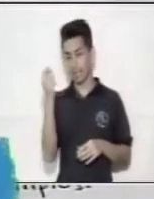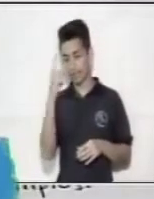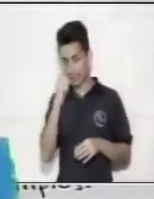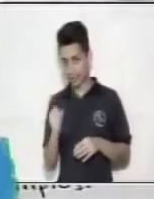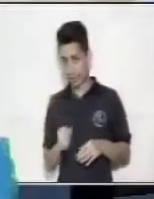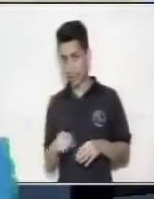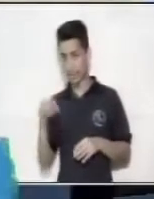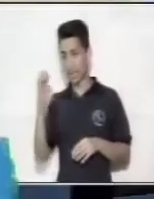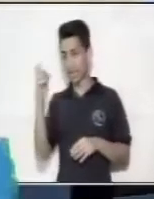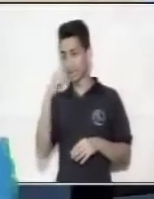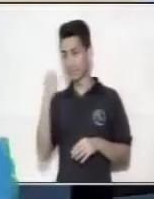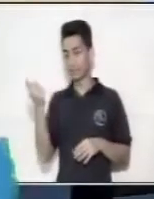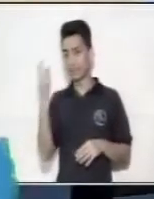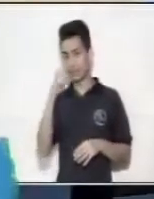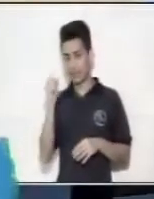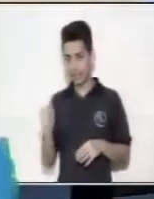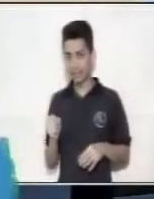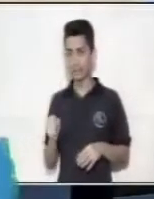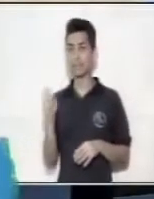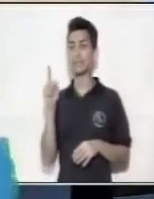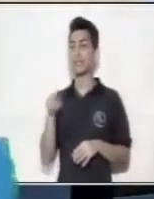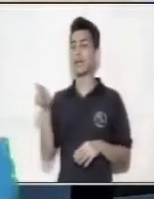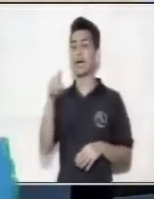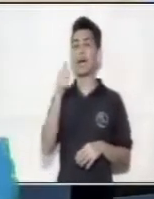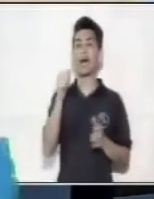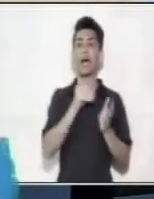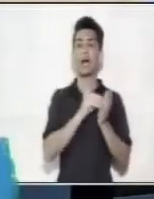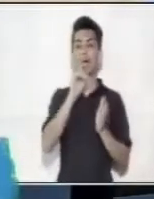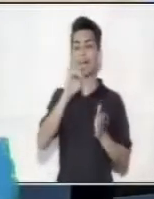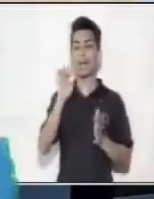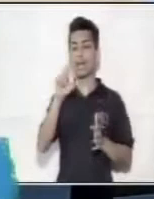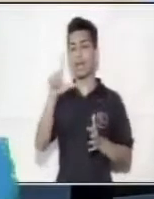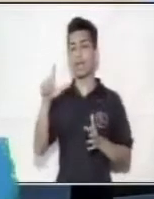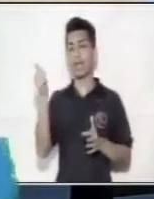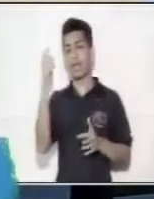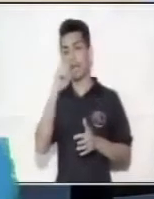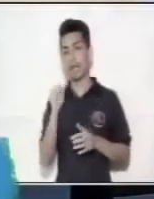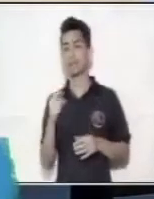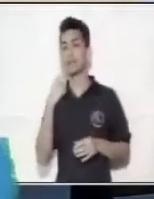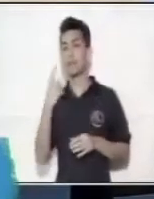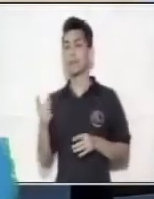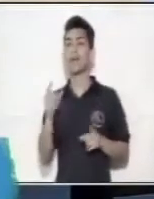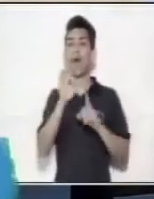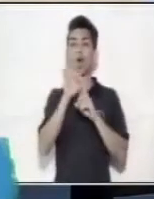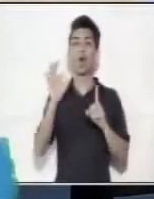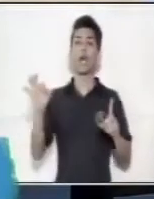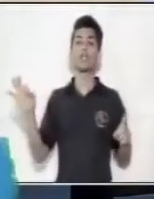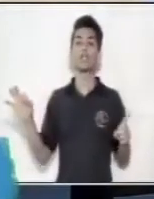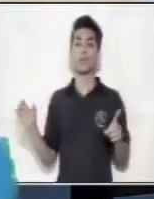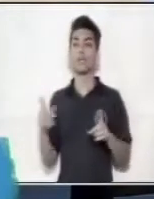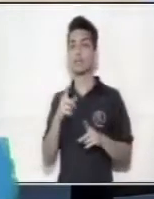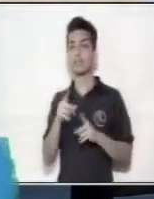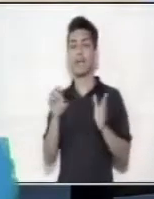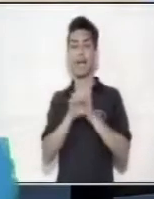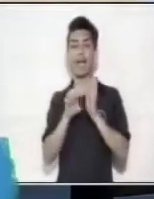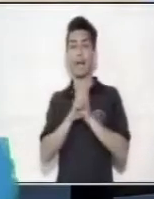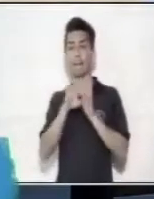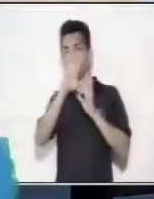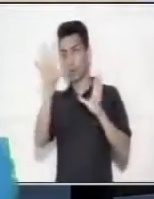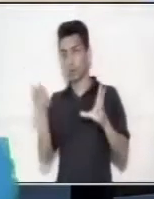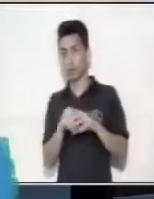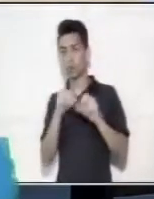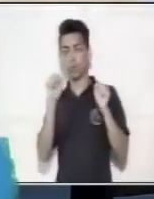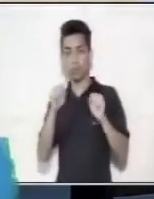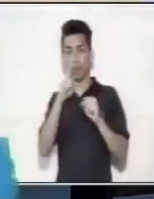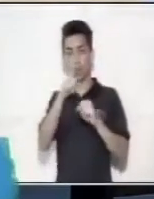También me tomé el tiempo para escribirte algunas oraciones, algunos ejemplos que también tú tienes que aprenderlos, a